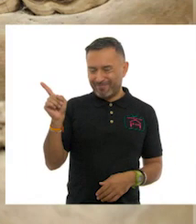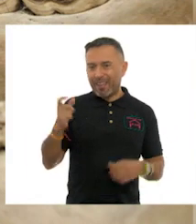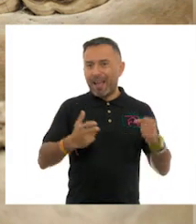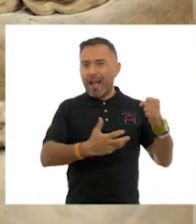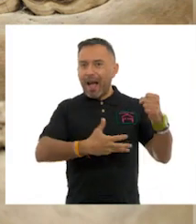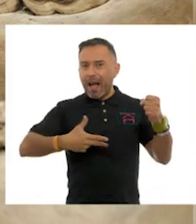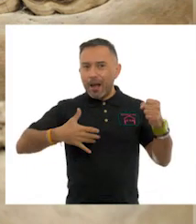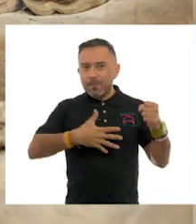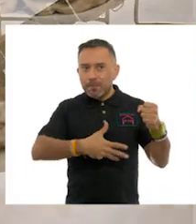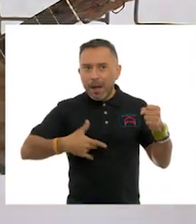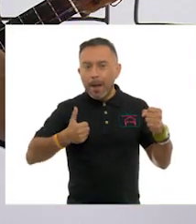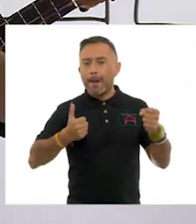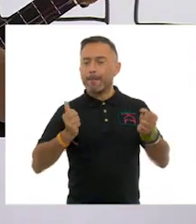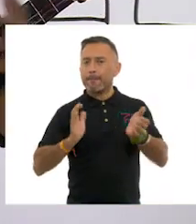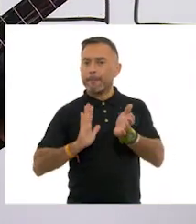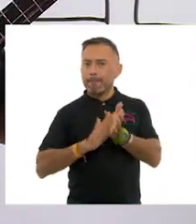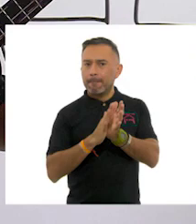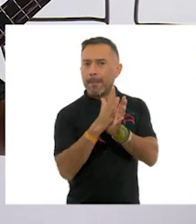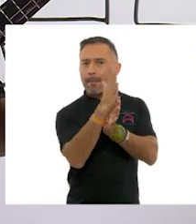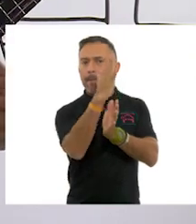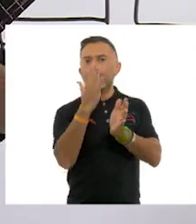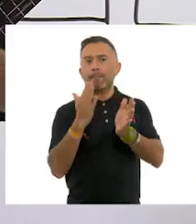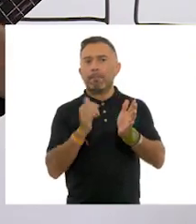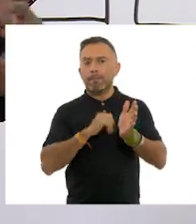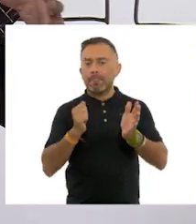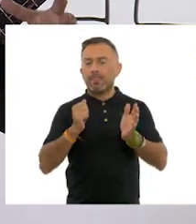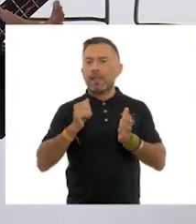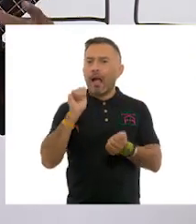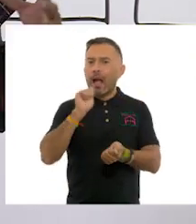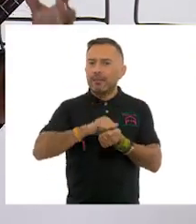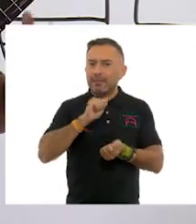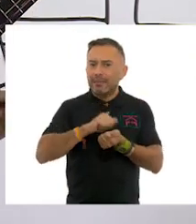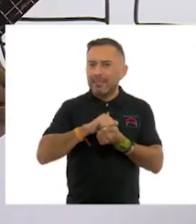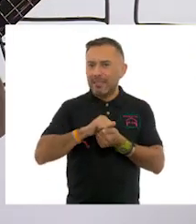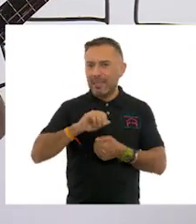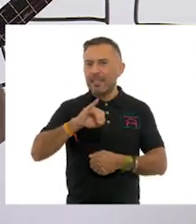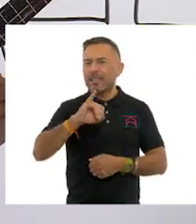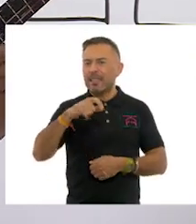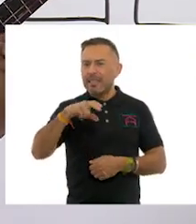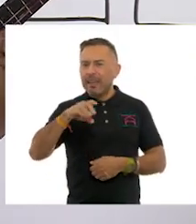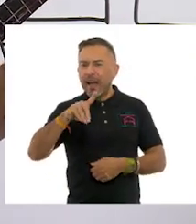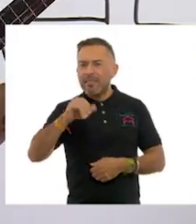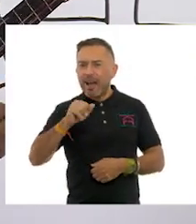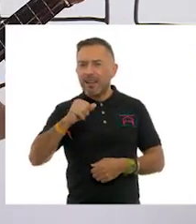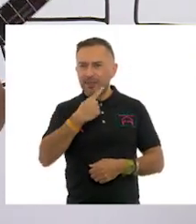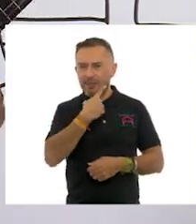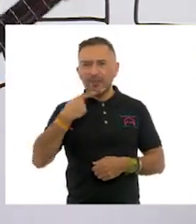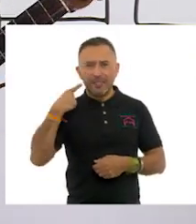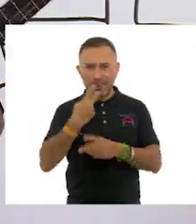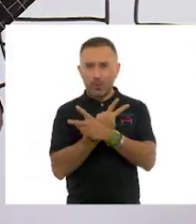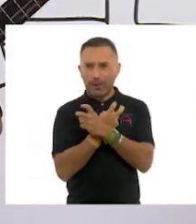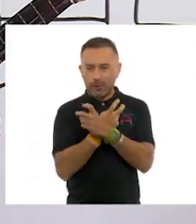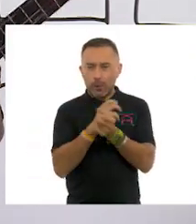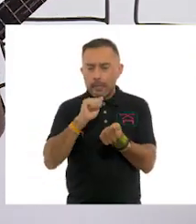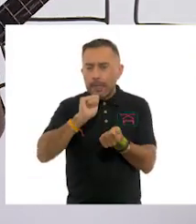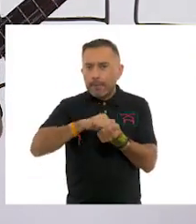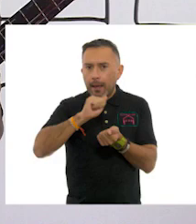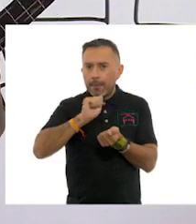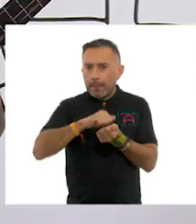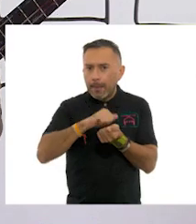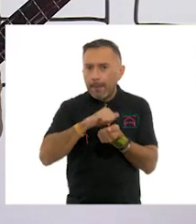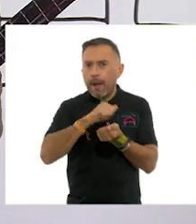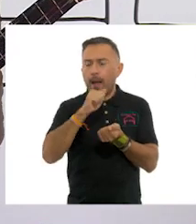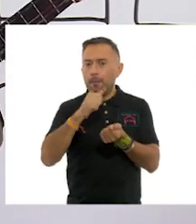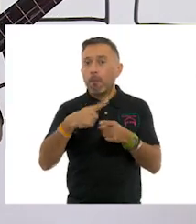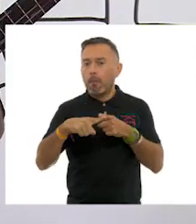arpa, el pandero, la quijada, todos llevan una armonía que permite que el bailador vaya sosteniendo el